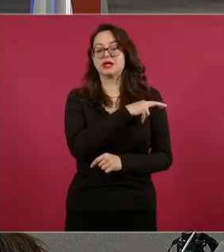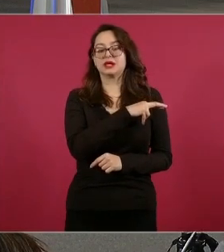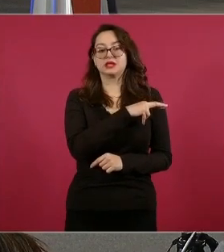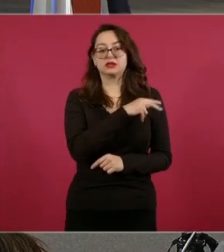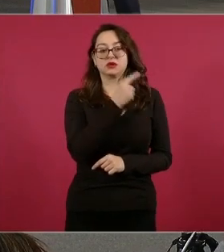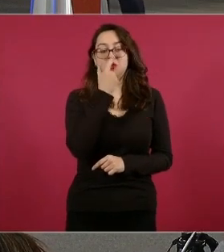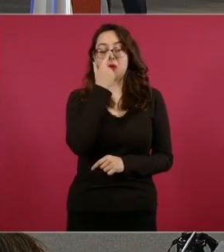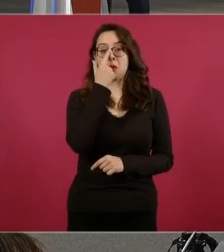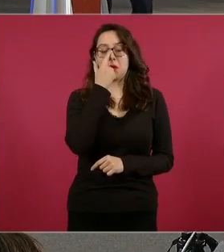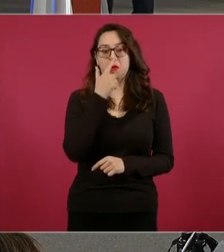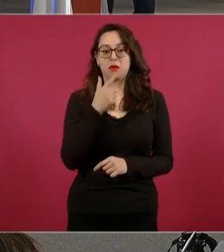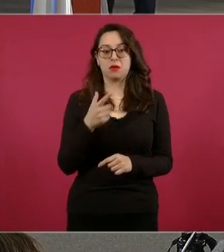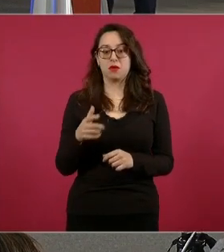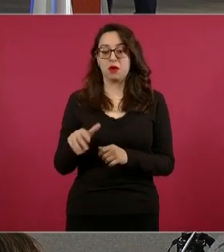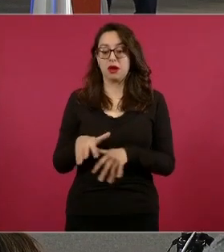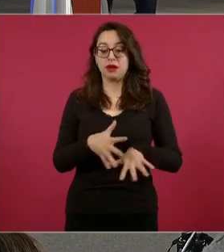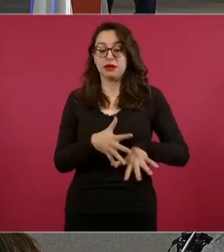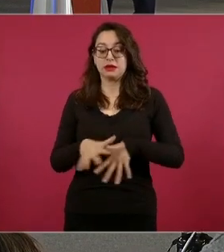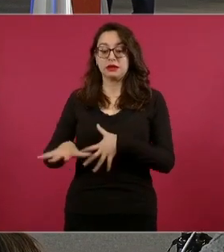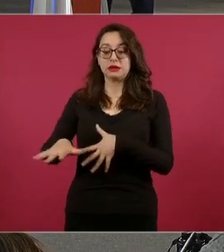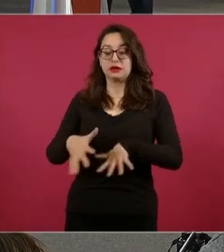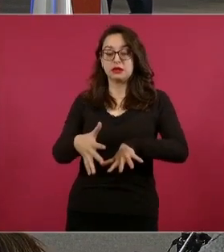se enajena